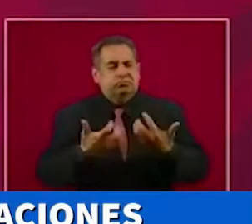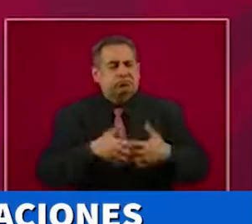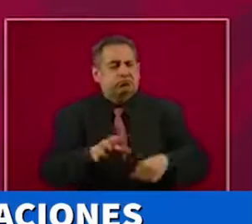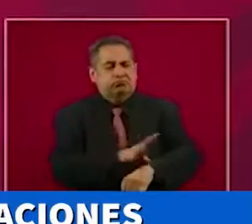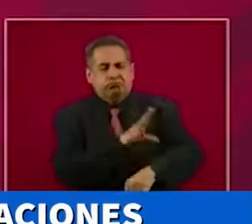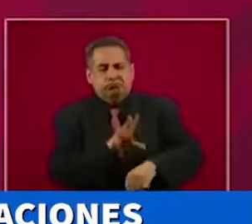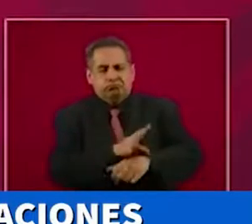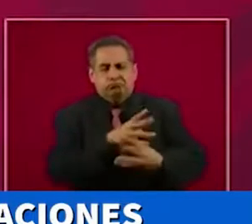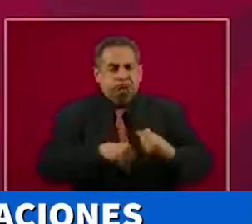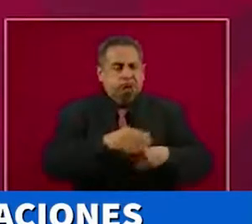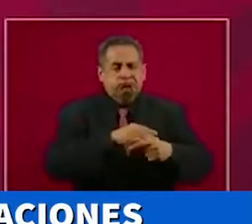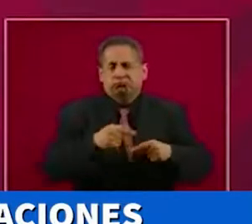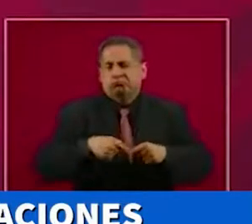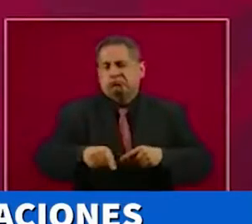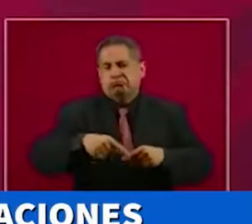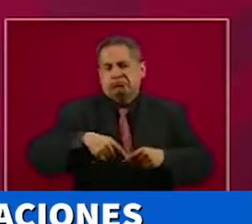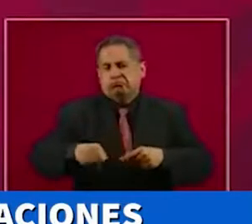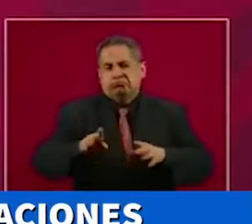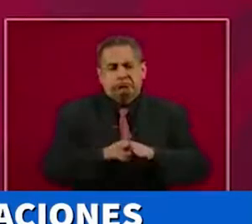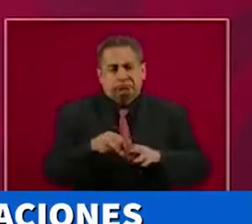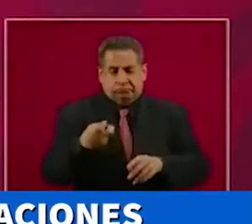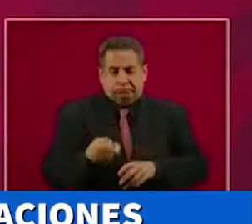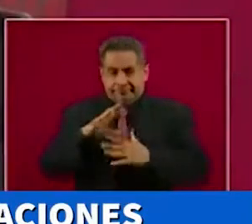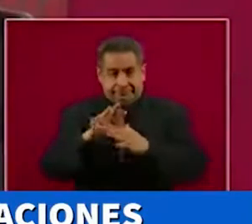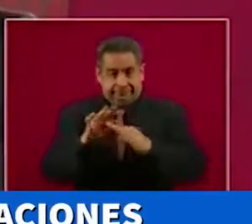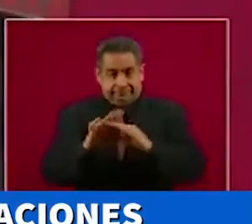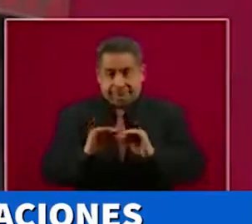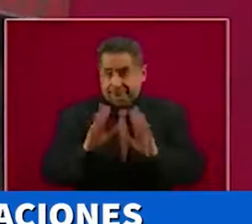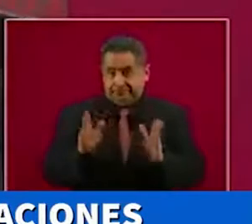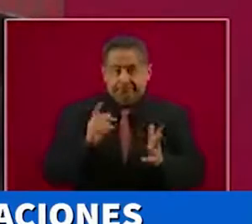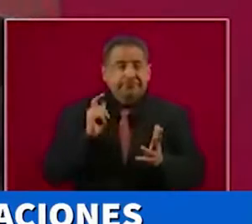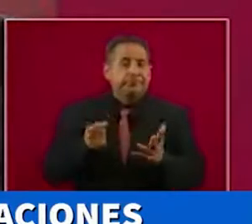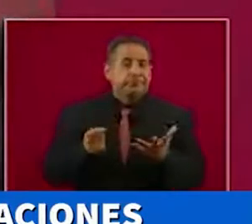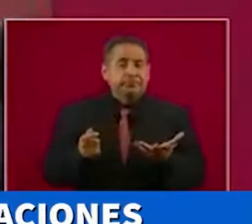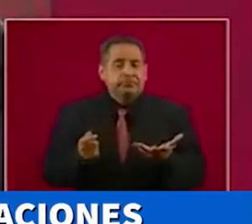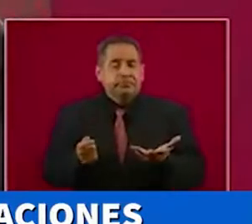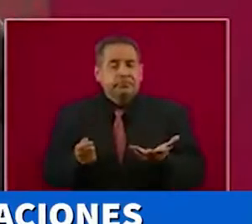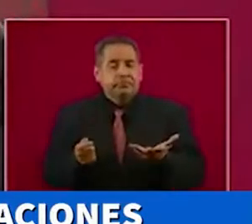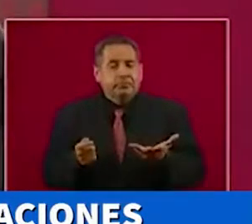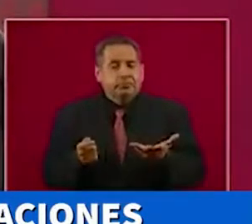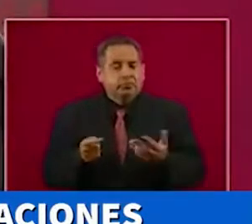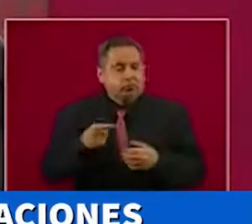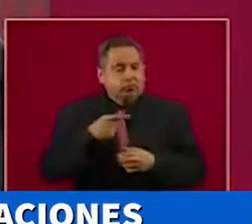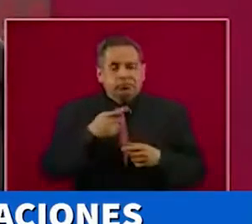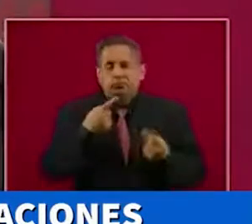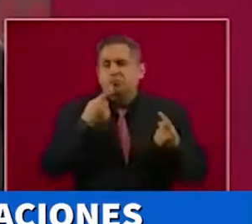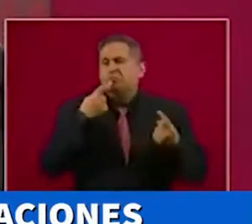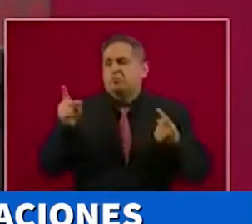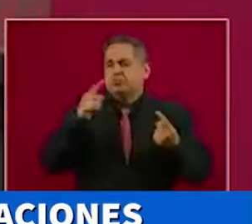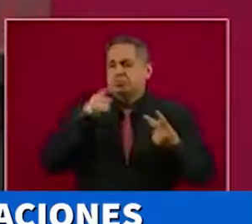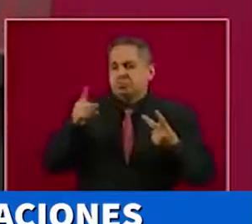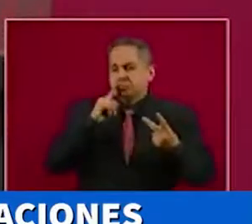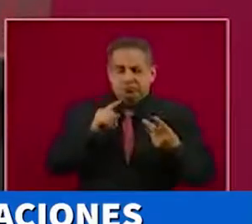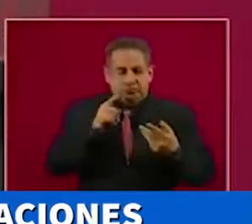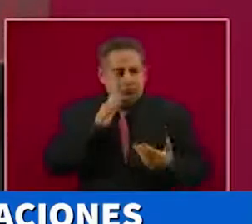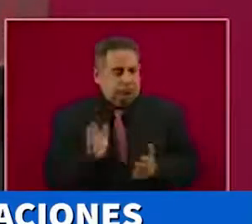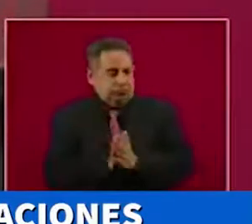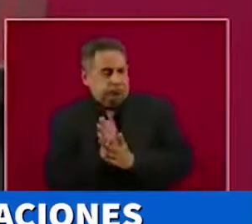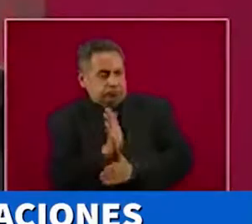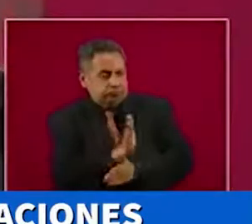termoeléctrica a finales de este año. Se resolvieron todos los